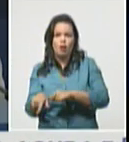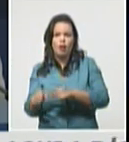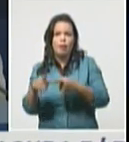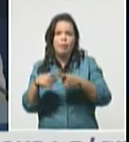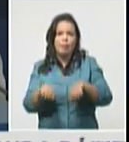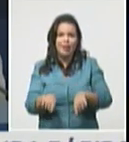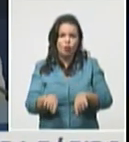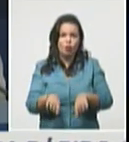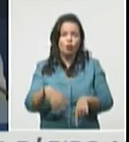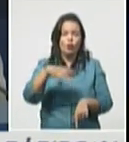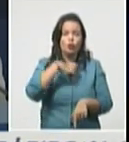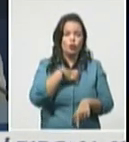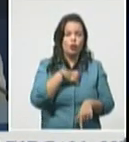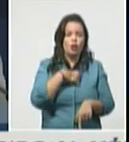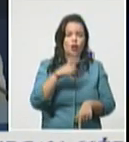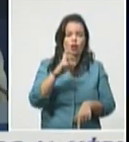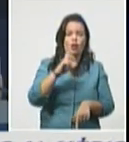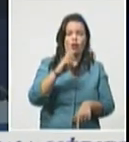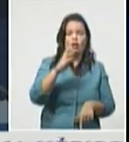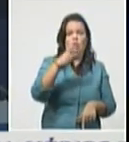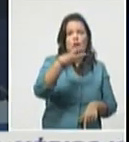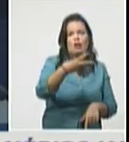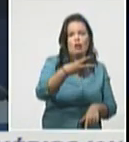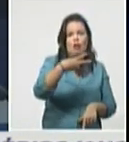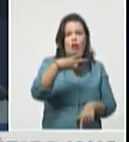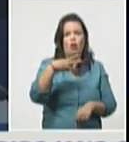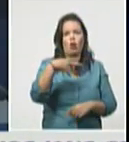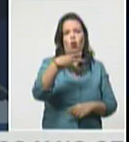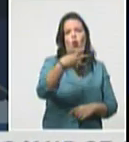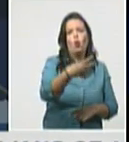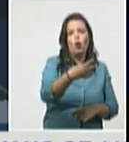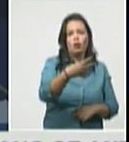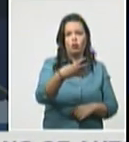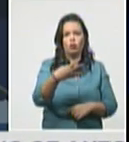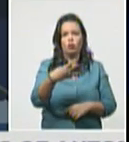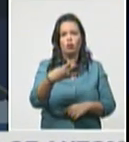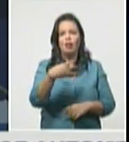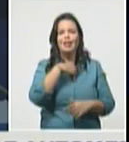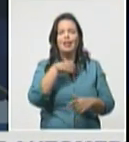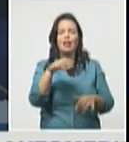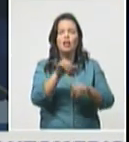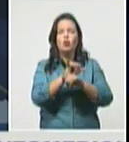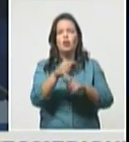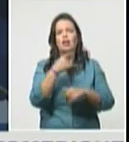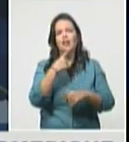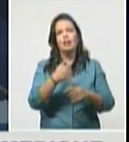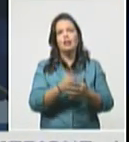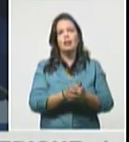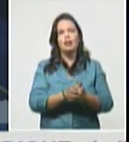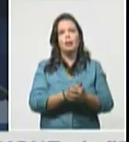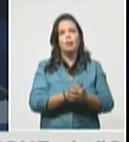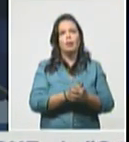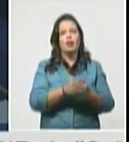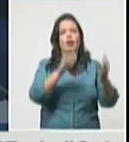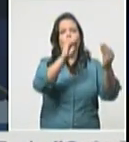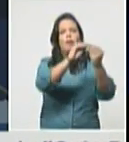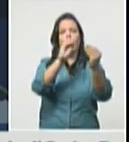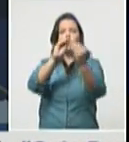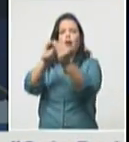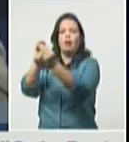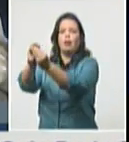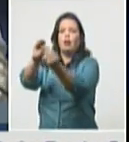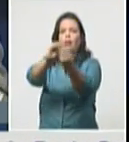dos, más de tres, o sea, se establece una transmisión en el lugar donde yo vivo, bueno, pues